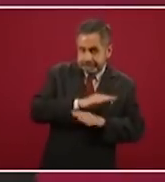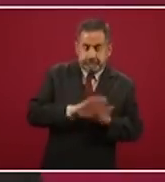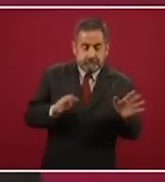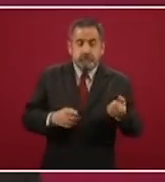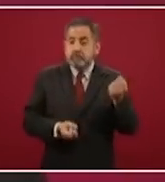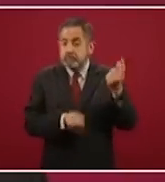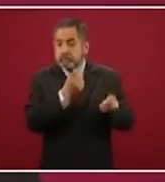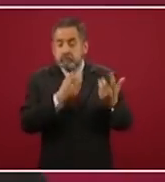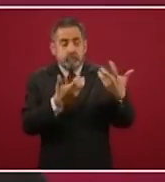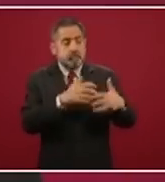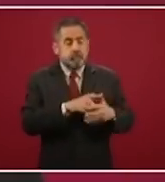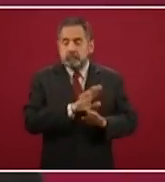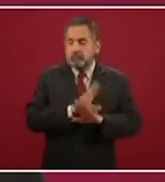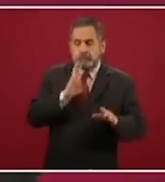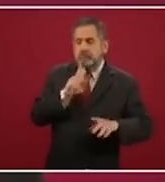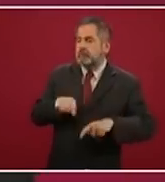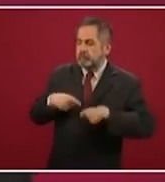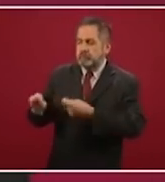Hubo